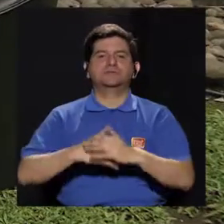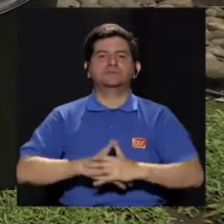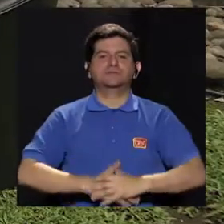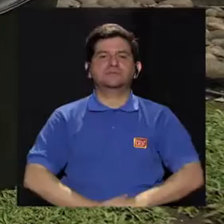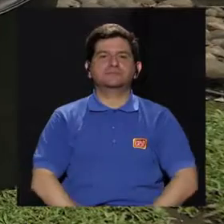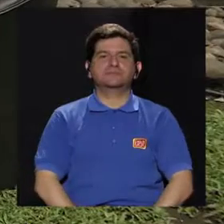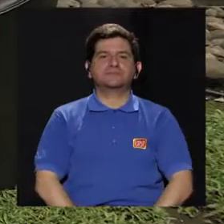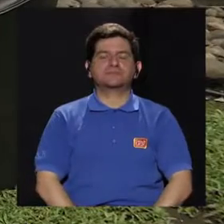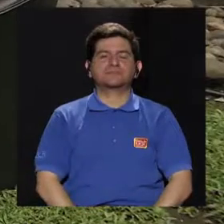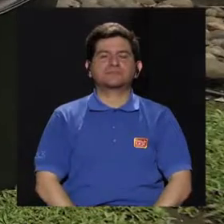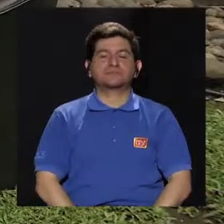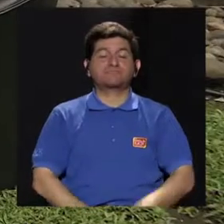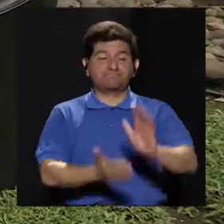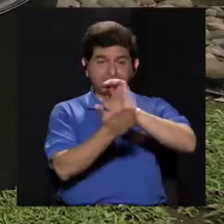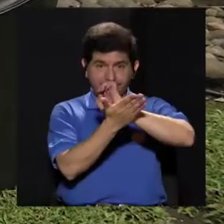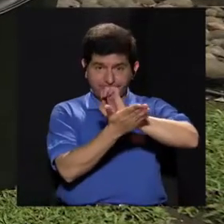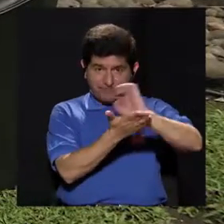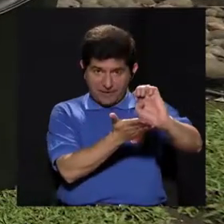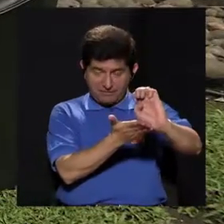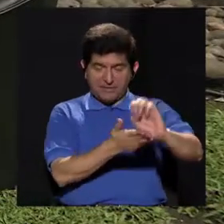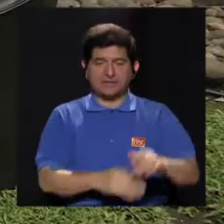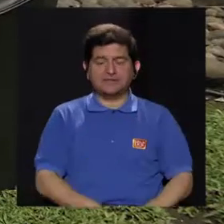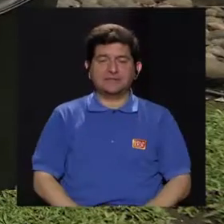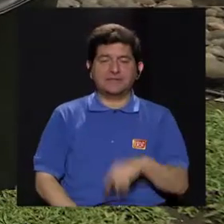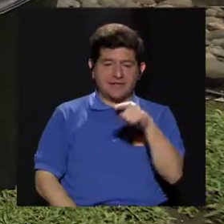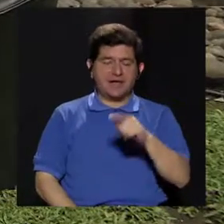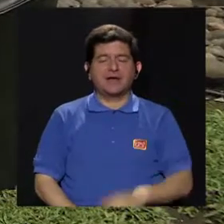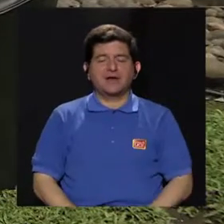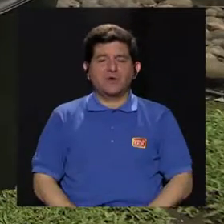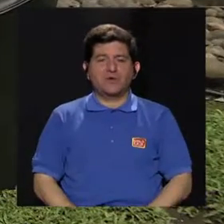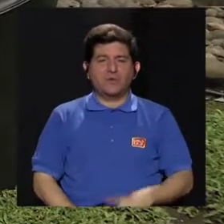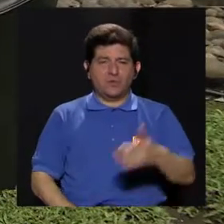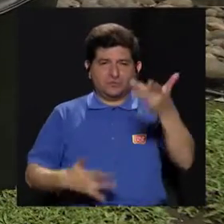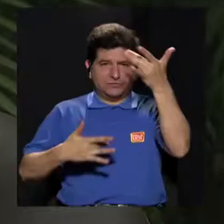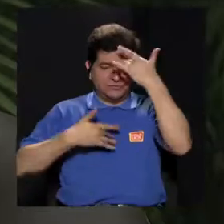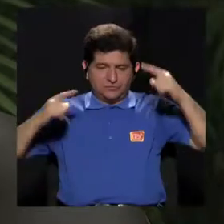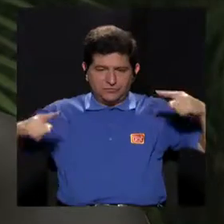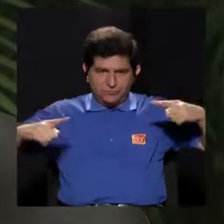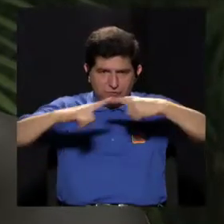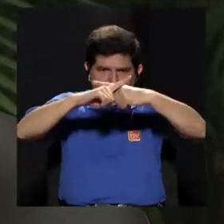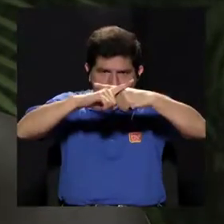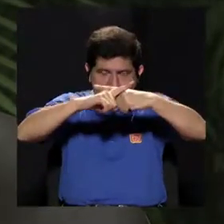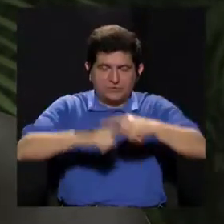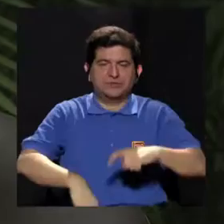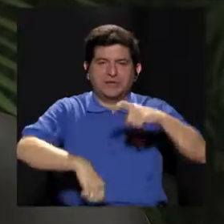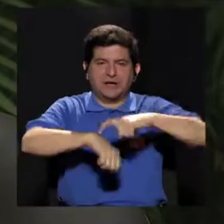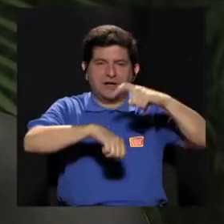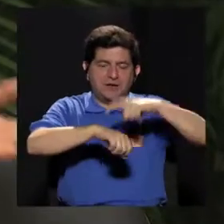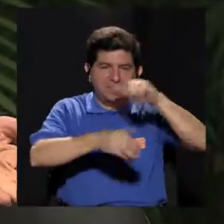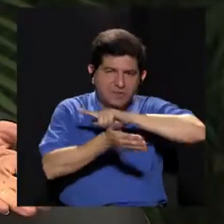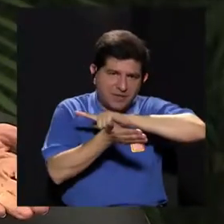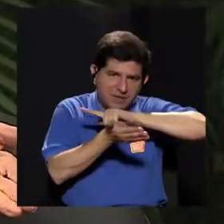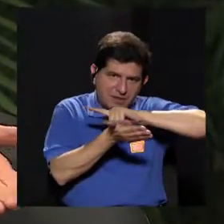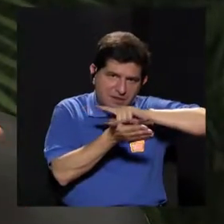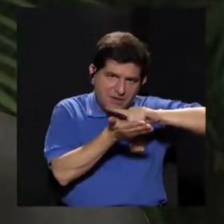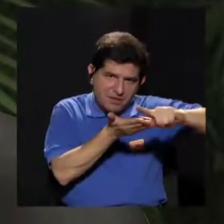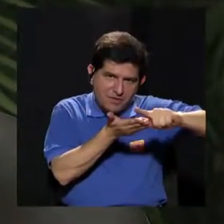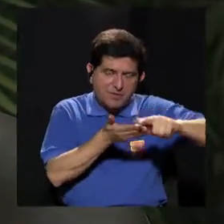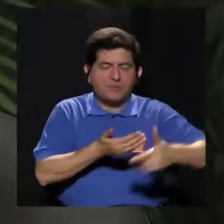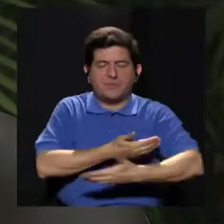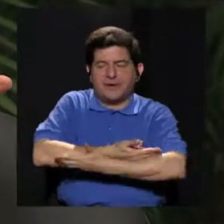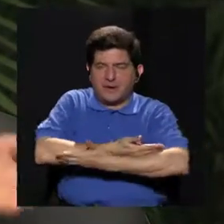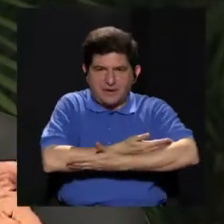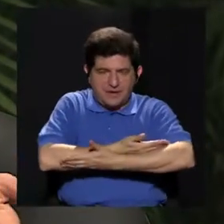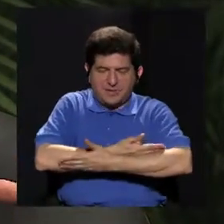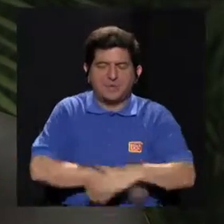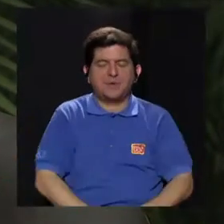¿verdad? Para evitar contagio cruzado. A la hora de limpiar